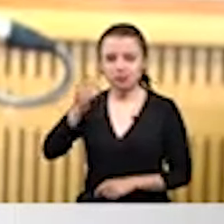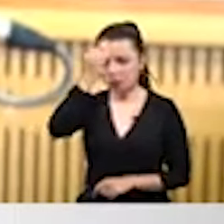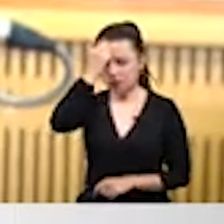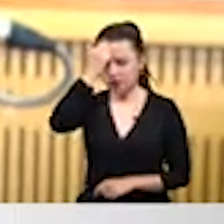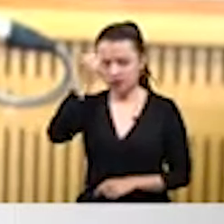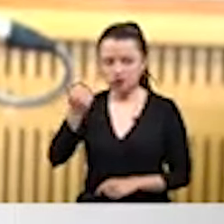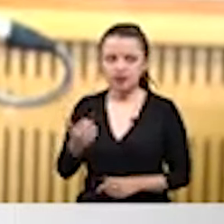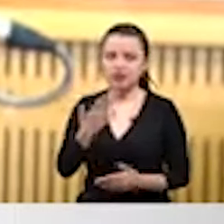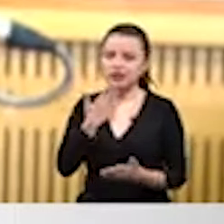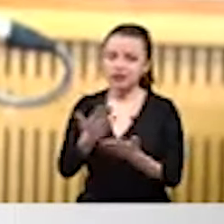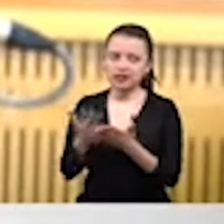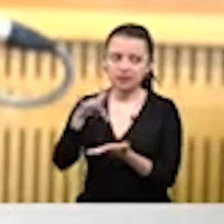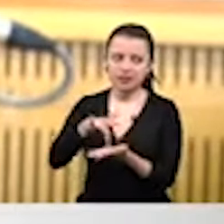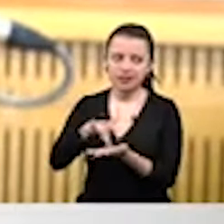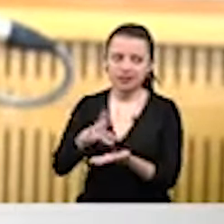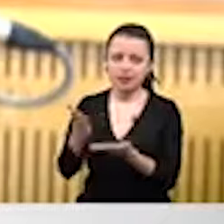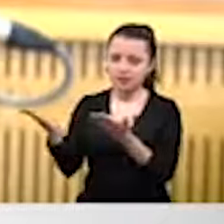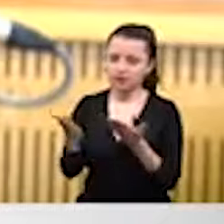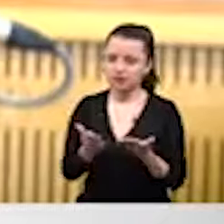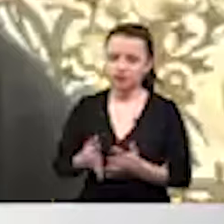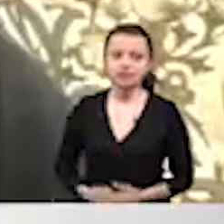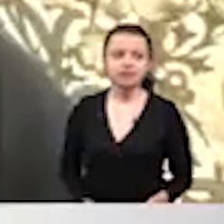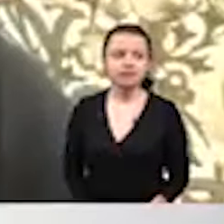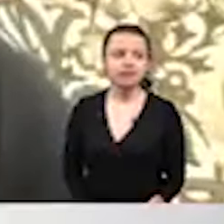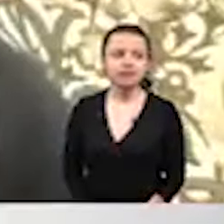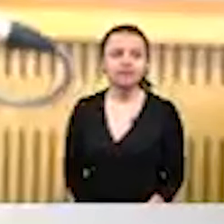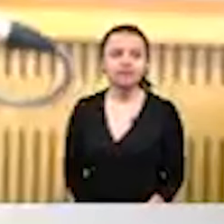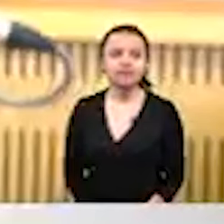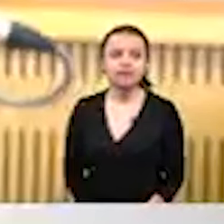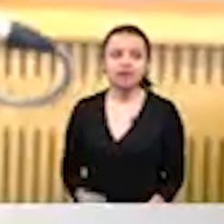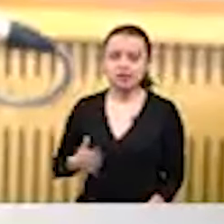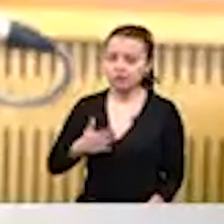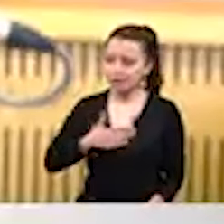estar aquí en W Sin Carreta. My pleasure. Un placer.